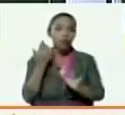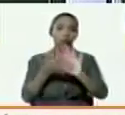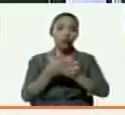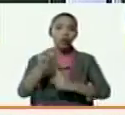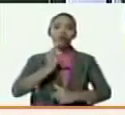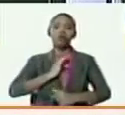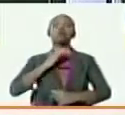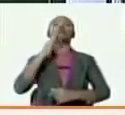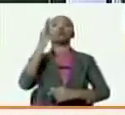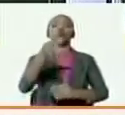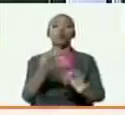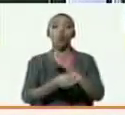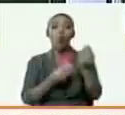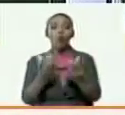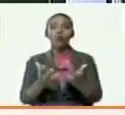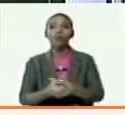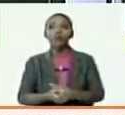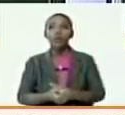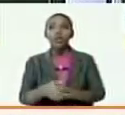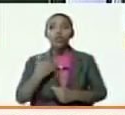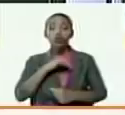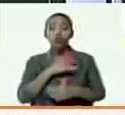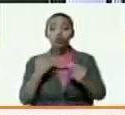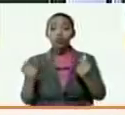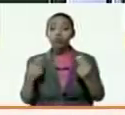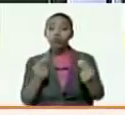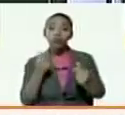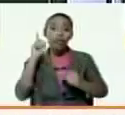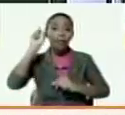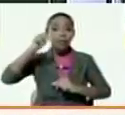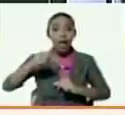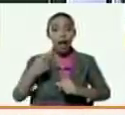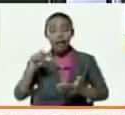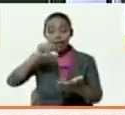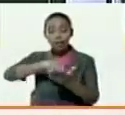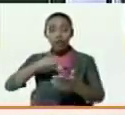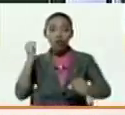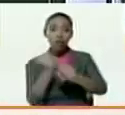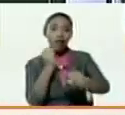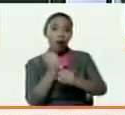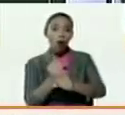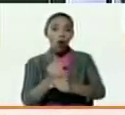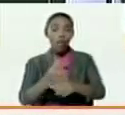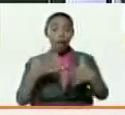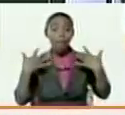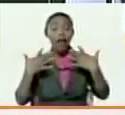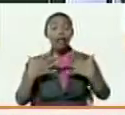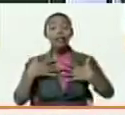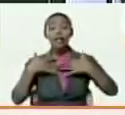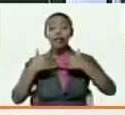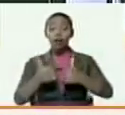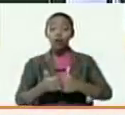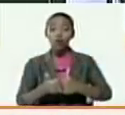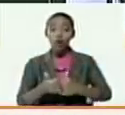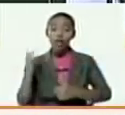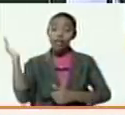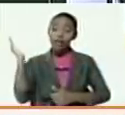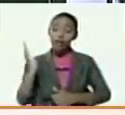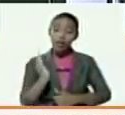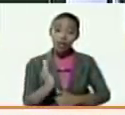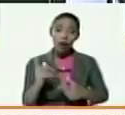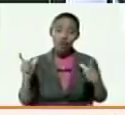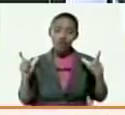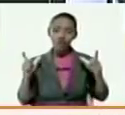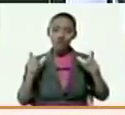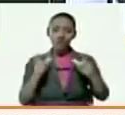informar que estamos activando tanto el Centro de Operaciones de Emergencias en Salud, que ya venía reuniéndose de